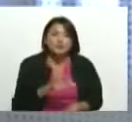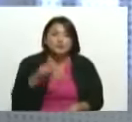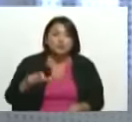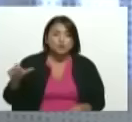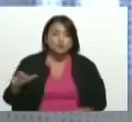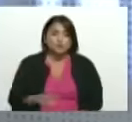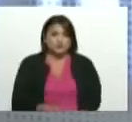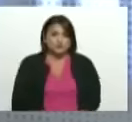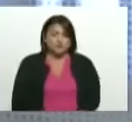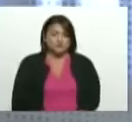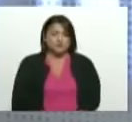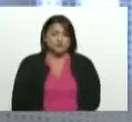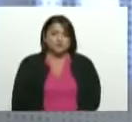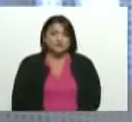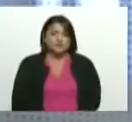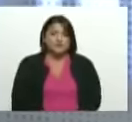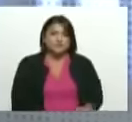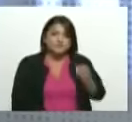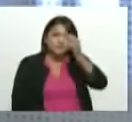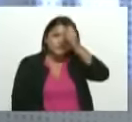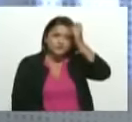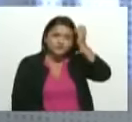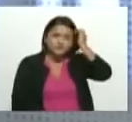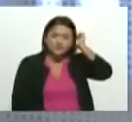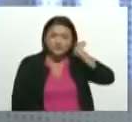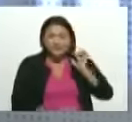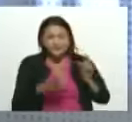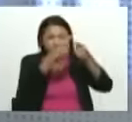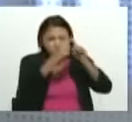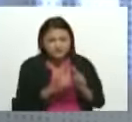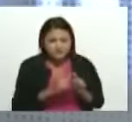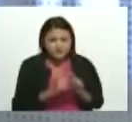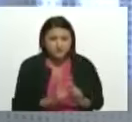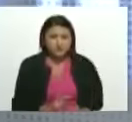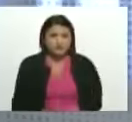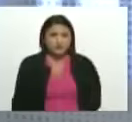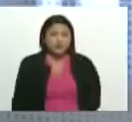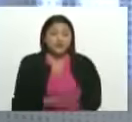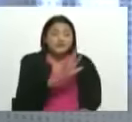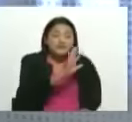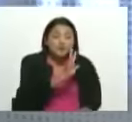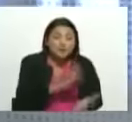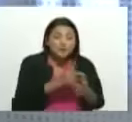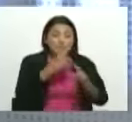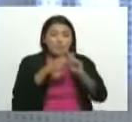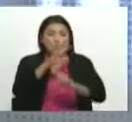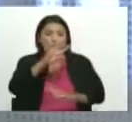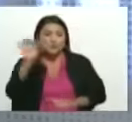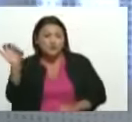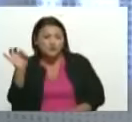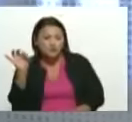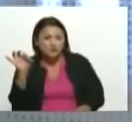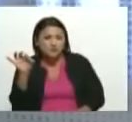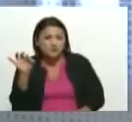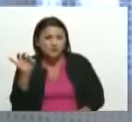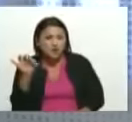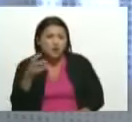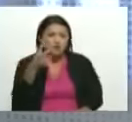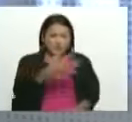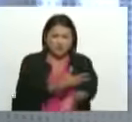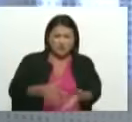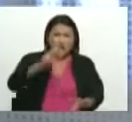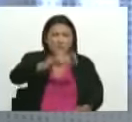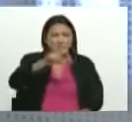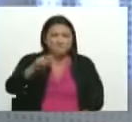por cada mesa 400 personas, y eso es estadística, 5.000 por 400, ahí está la estimación. Van a decir que votaron más de 2 millones de